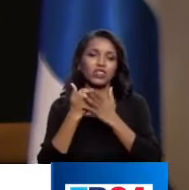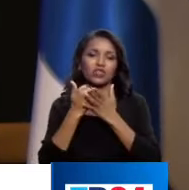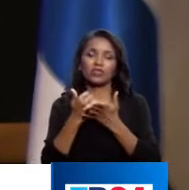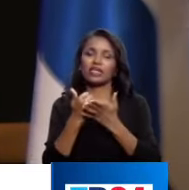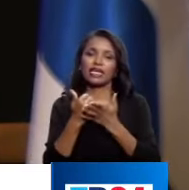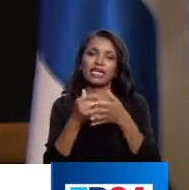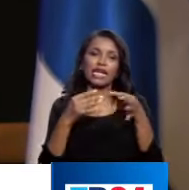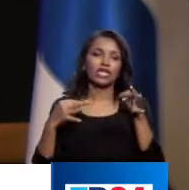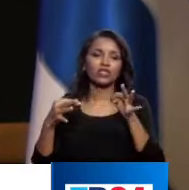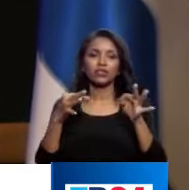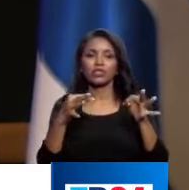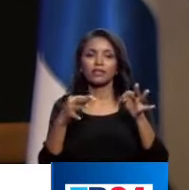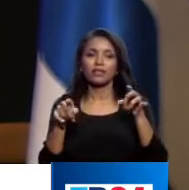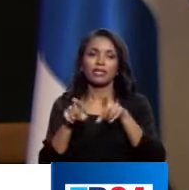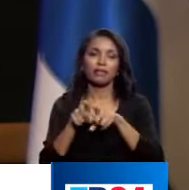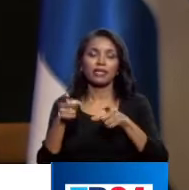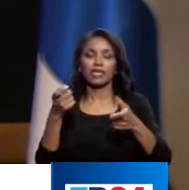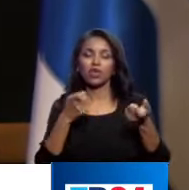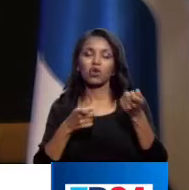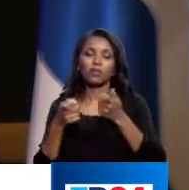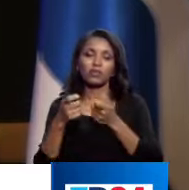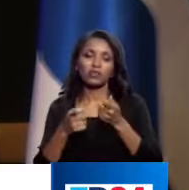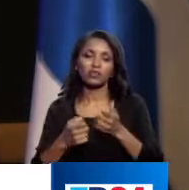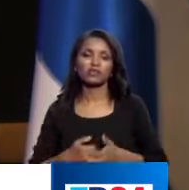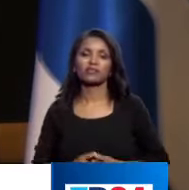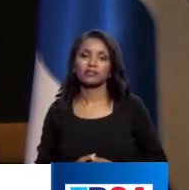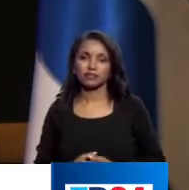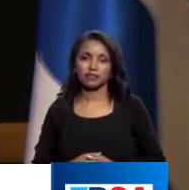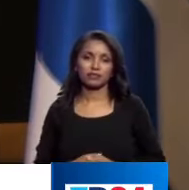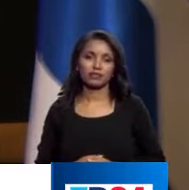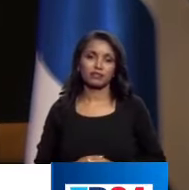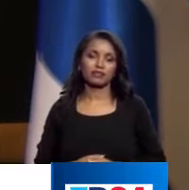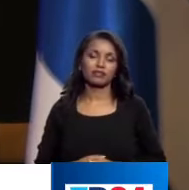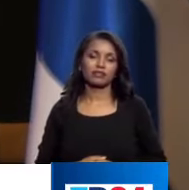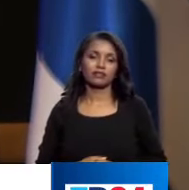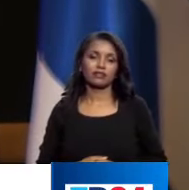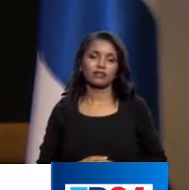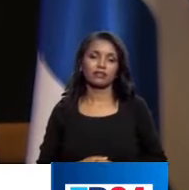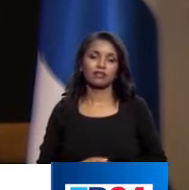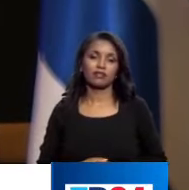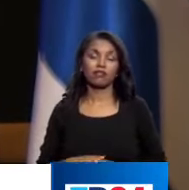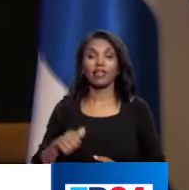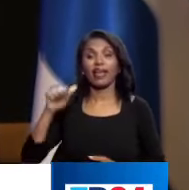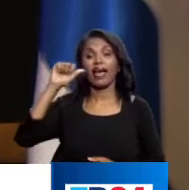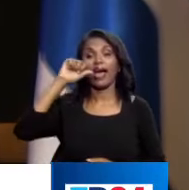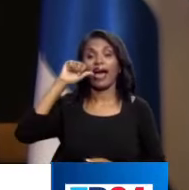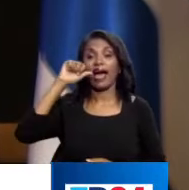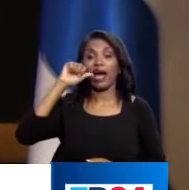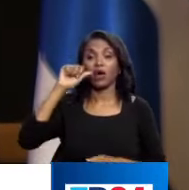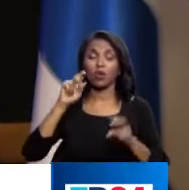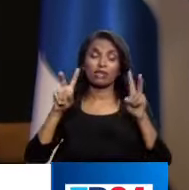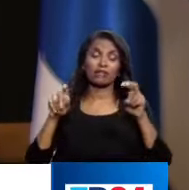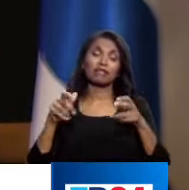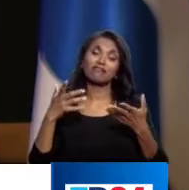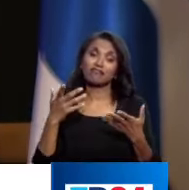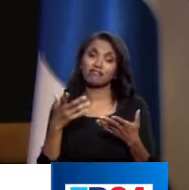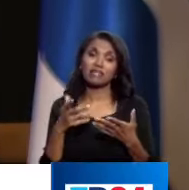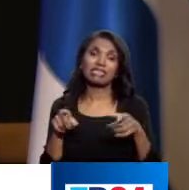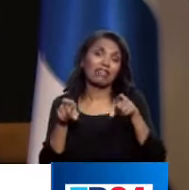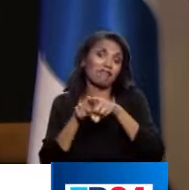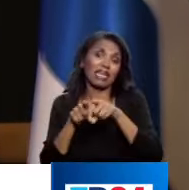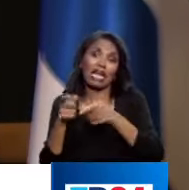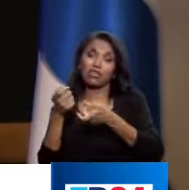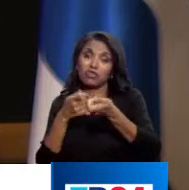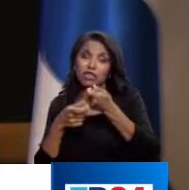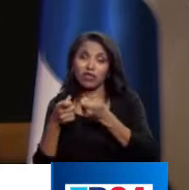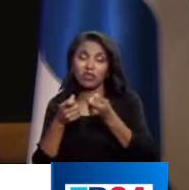al sector turístico, al sector comercial y al sector residencial. El agua, ahorita mismo hay un negociado